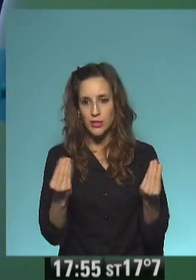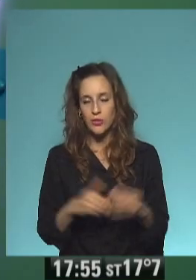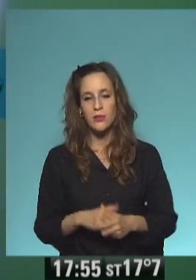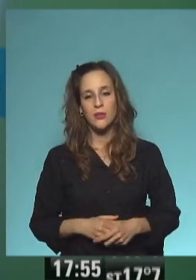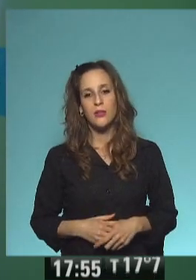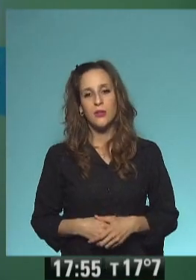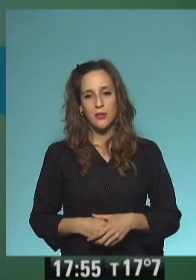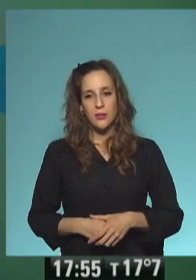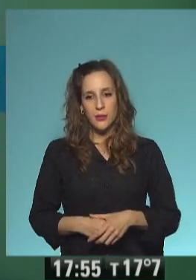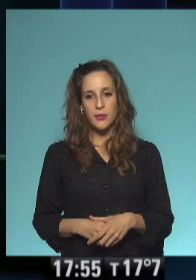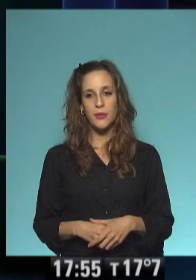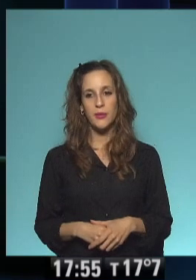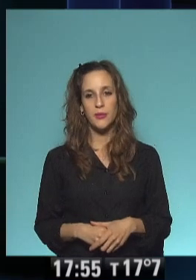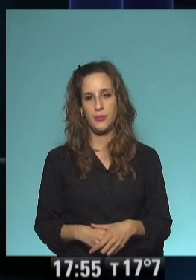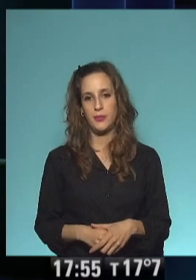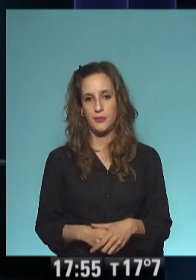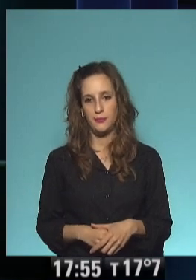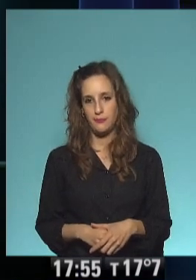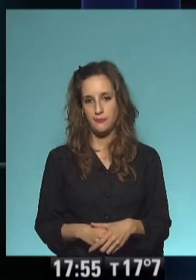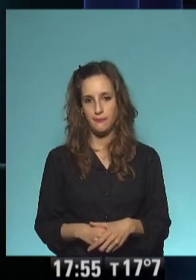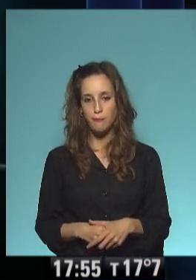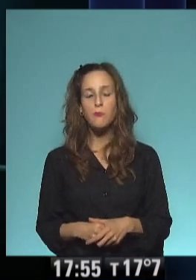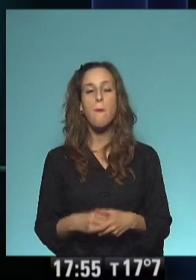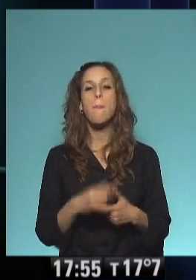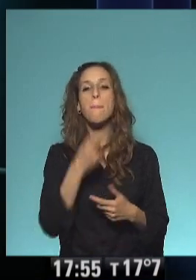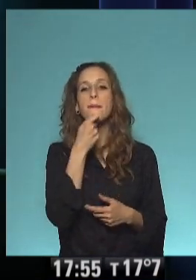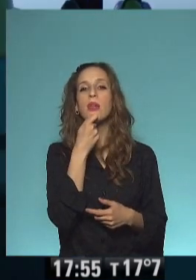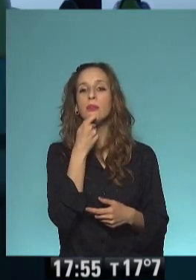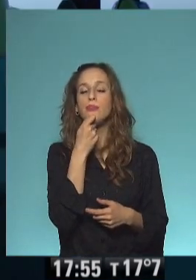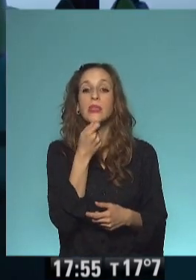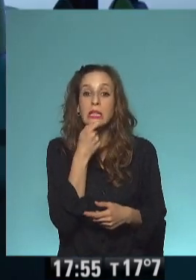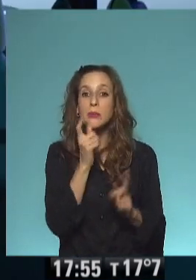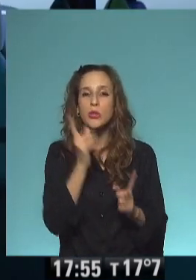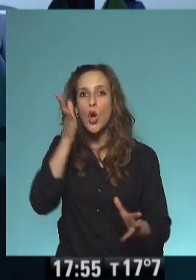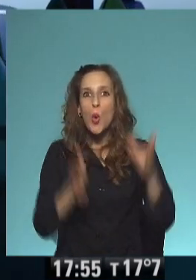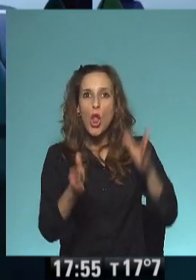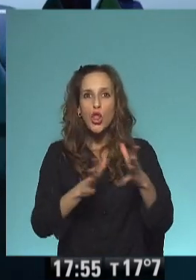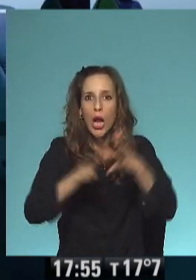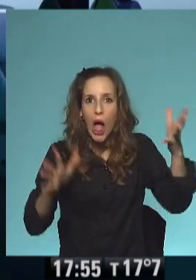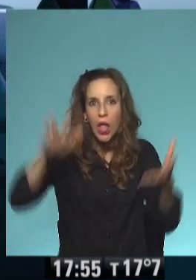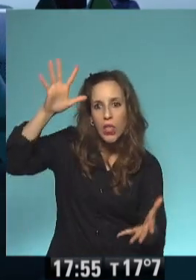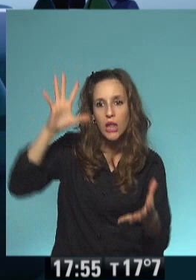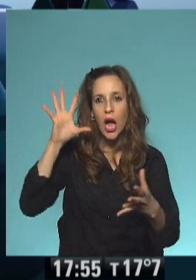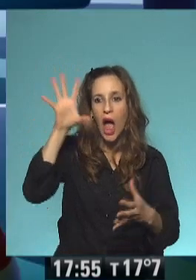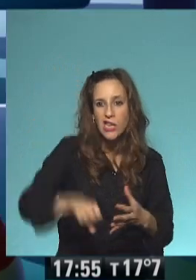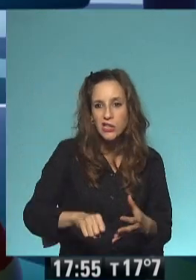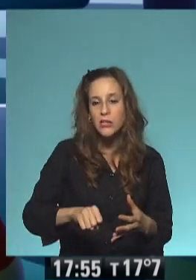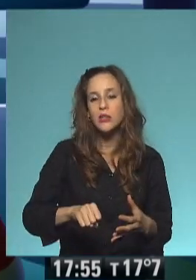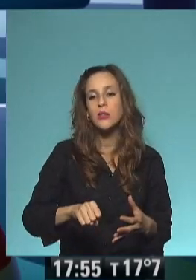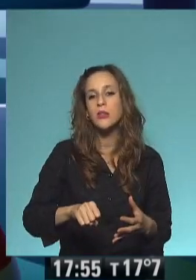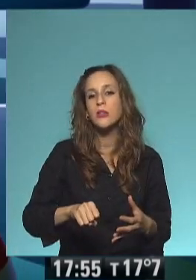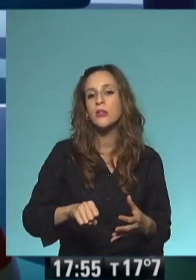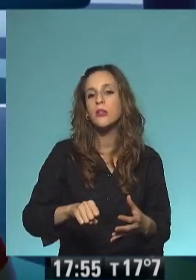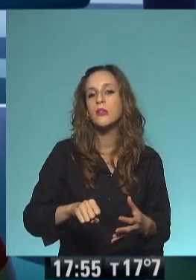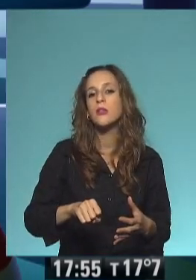Pero entonces, si el cometuercas se los come a todos, ¿quién cuenta la historia? Ahora